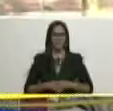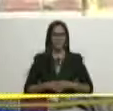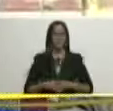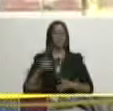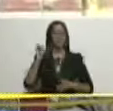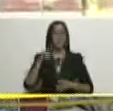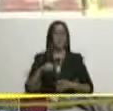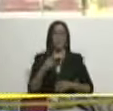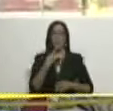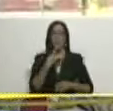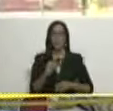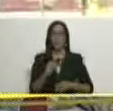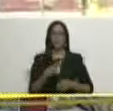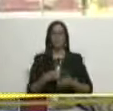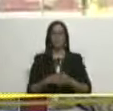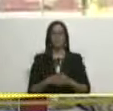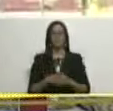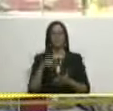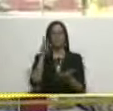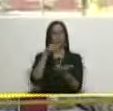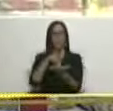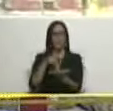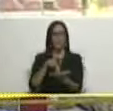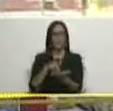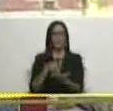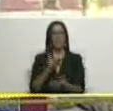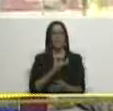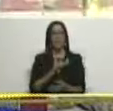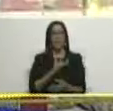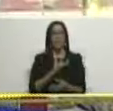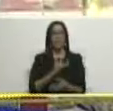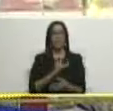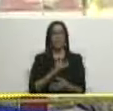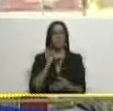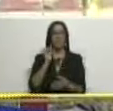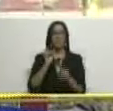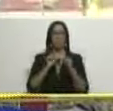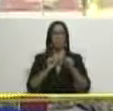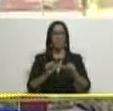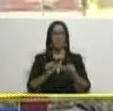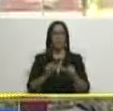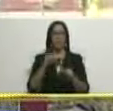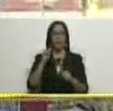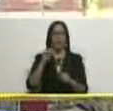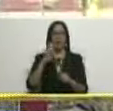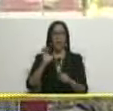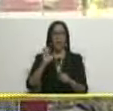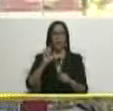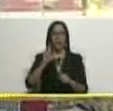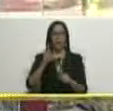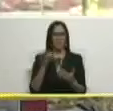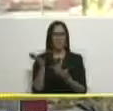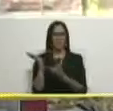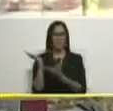También me dice que ahí están presentes el alcalde de Punto Fijo, Abel Petit Flores.